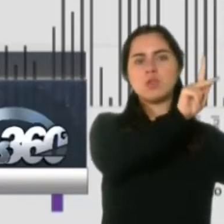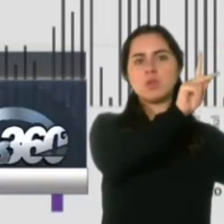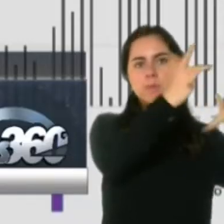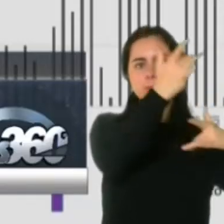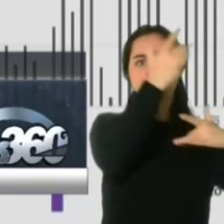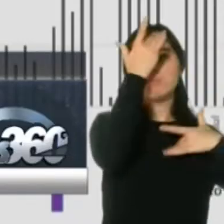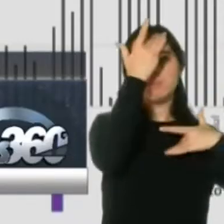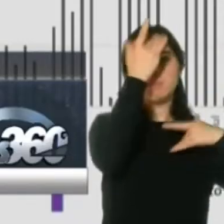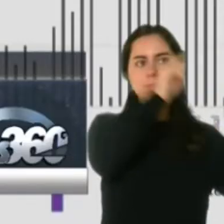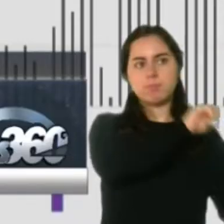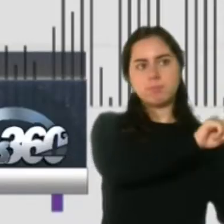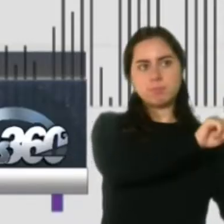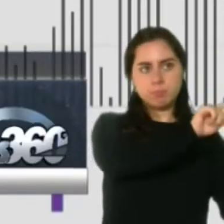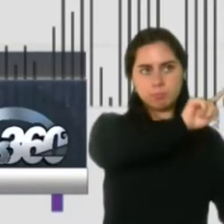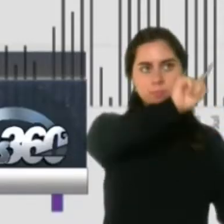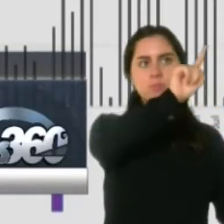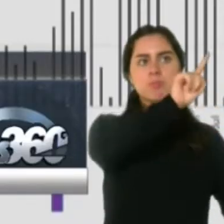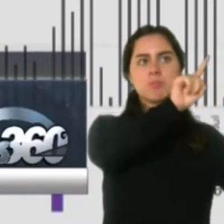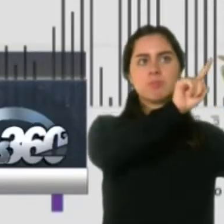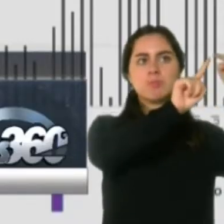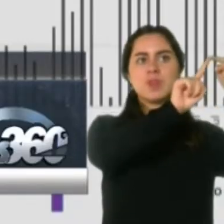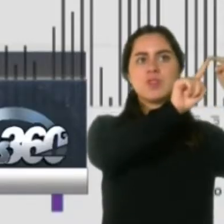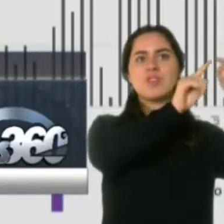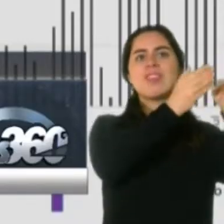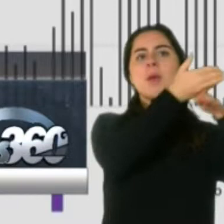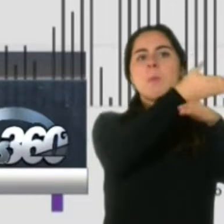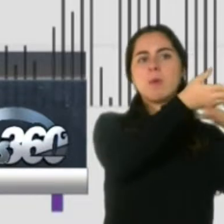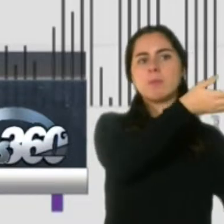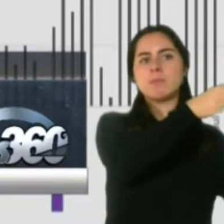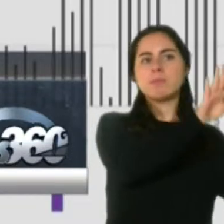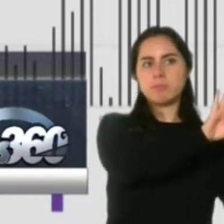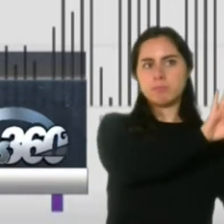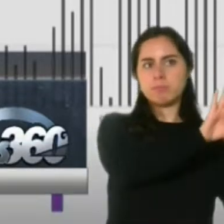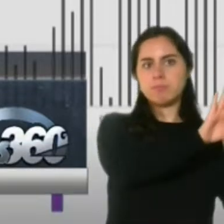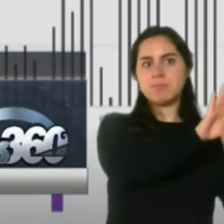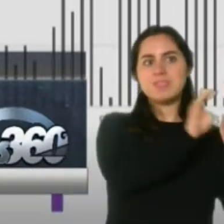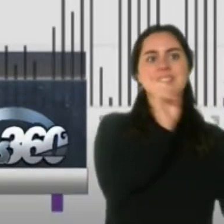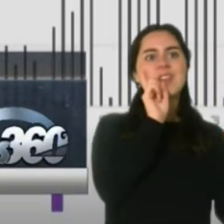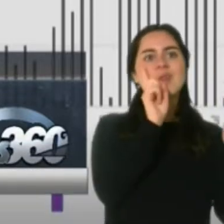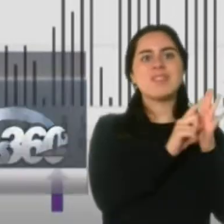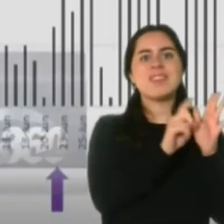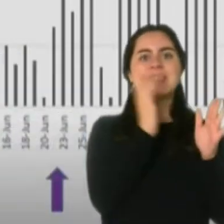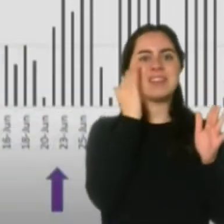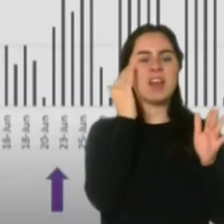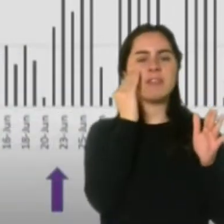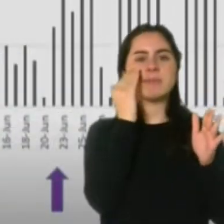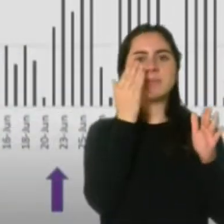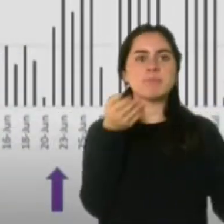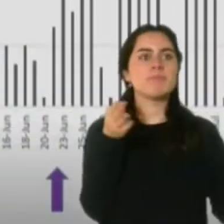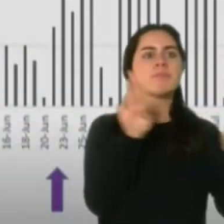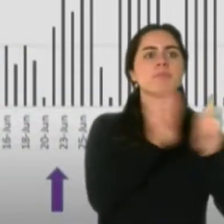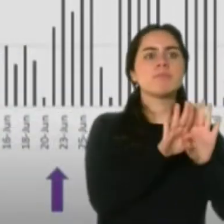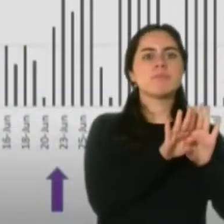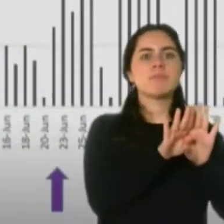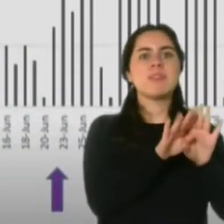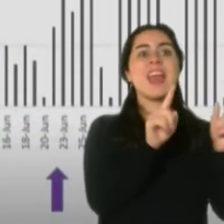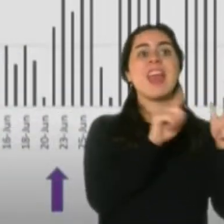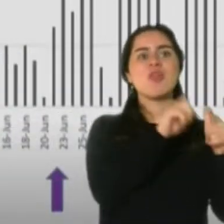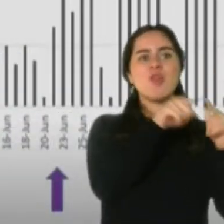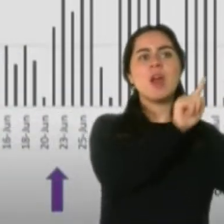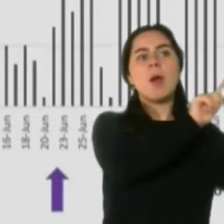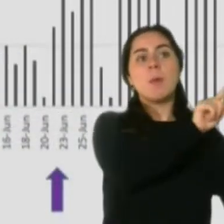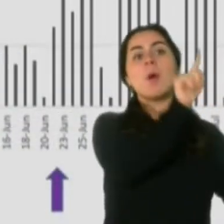dio secundario al encierro, y vimos cómo el efecto del encierro causó que el número de casos fuera